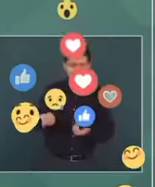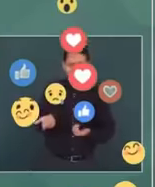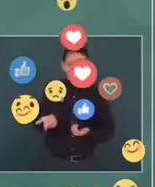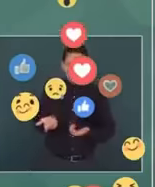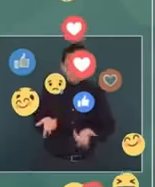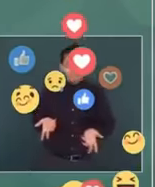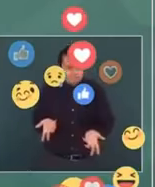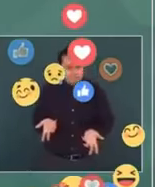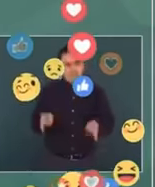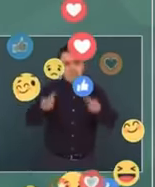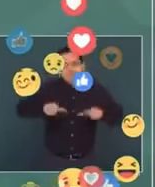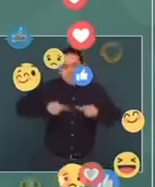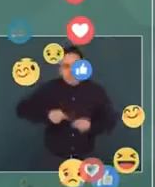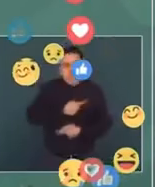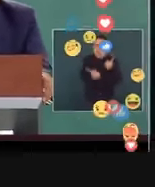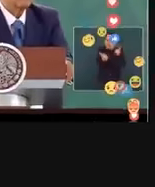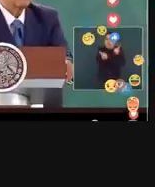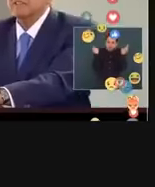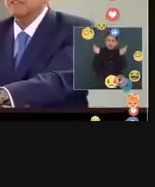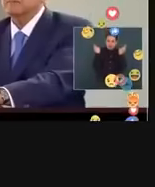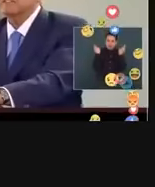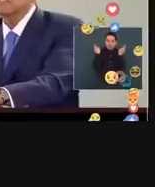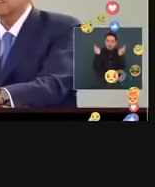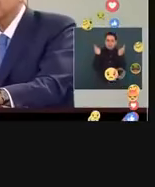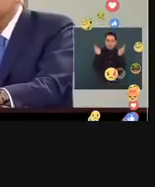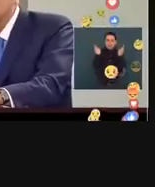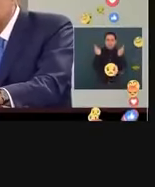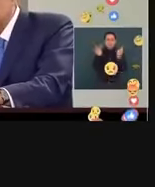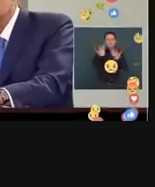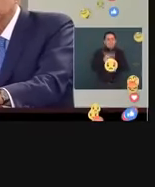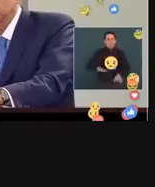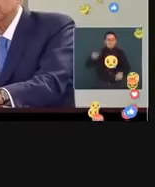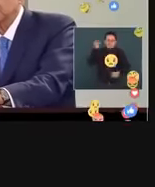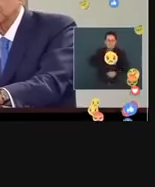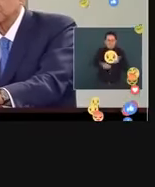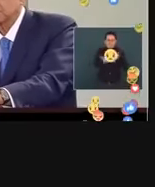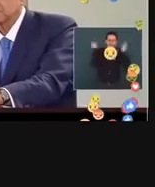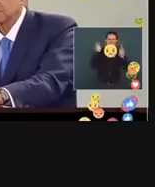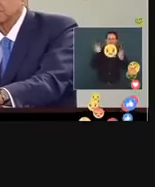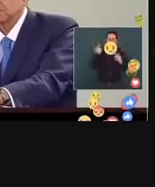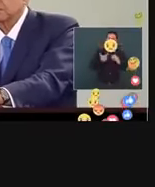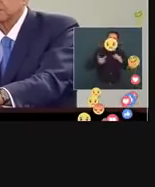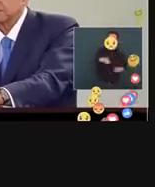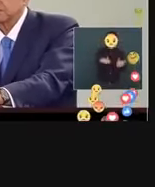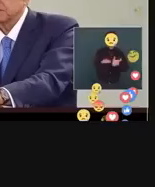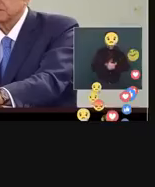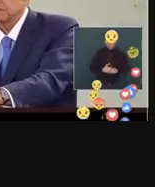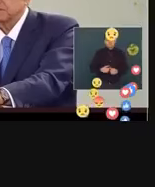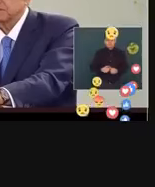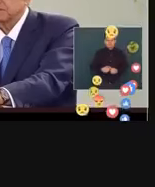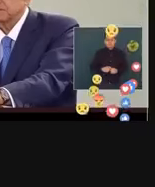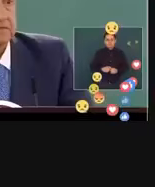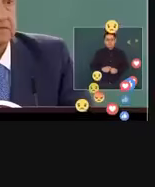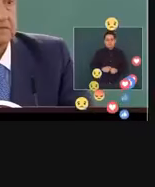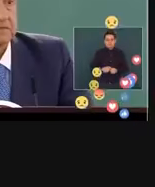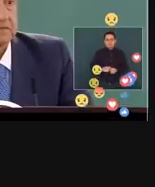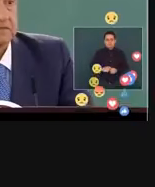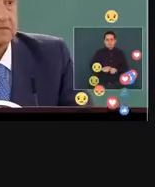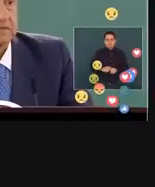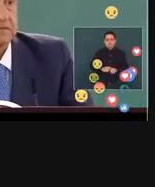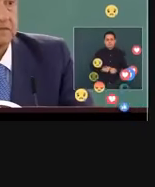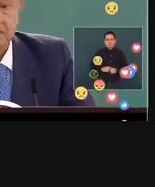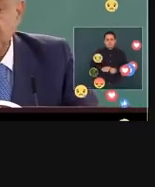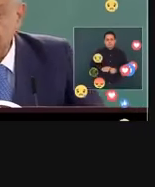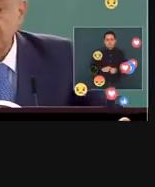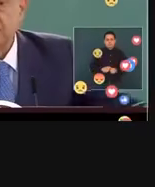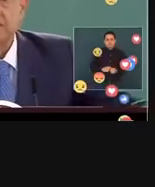Pues el pueblo se cansa de tanta pinche tranza. Ya lo escucharon, no lo digo yo, lo dice mi sugar daddy. Ya